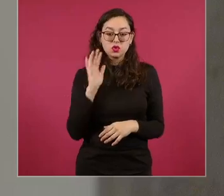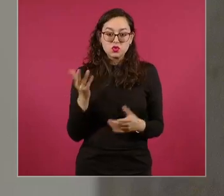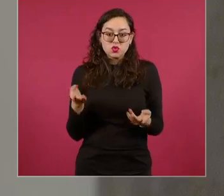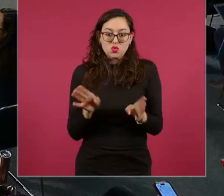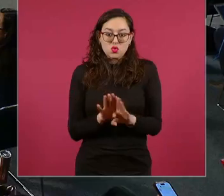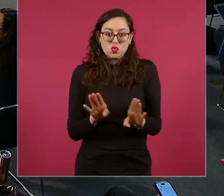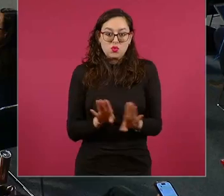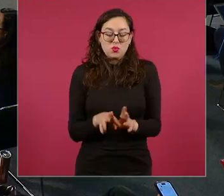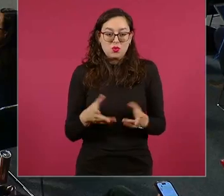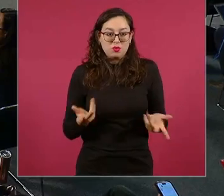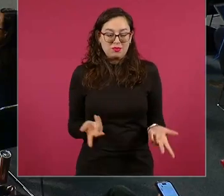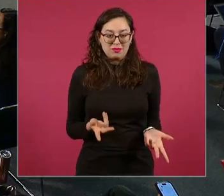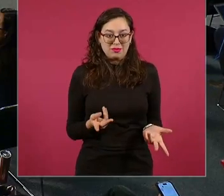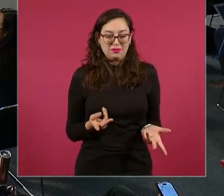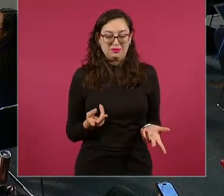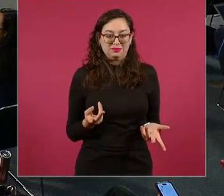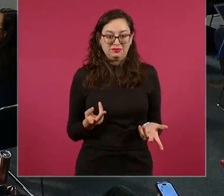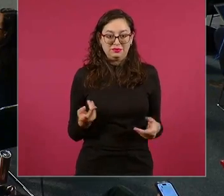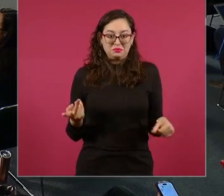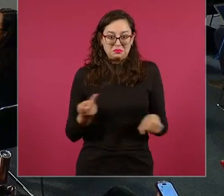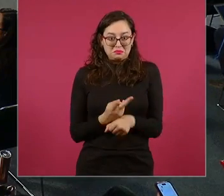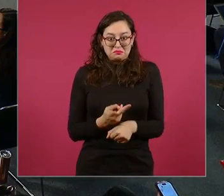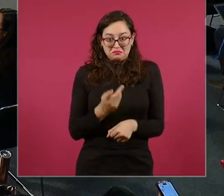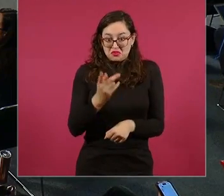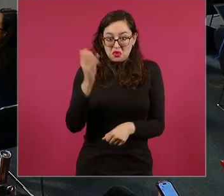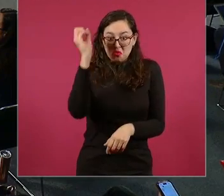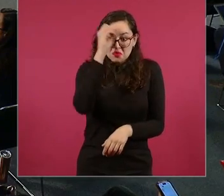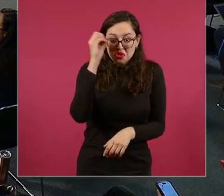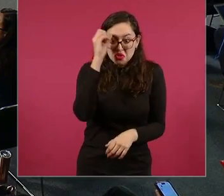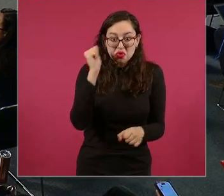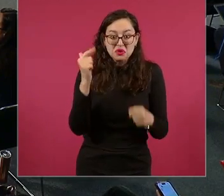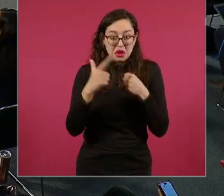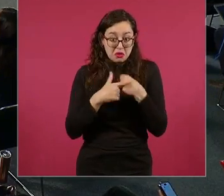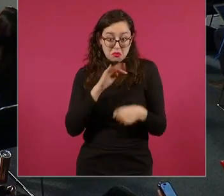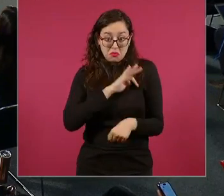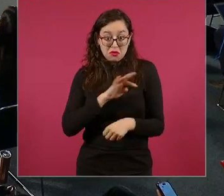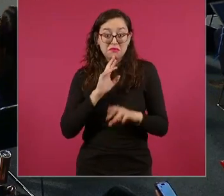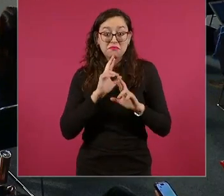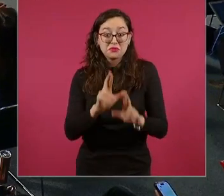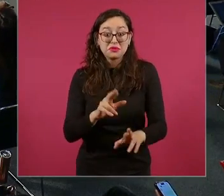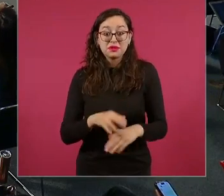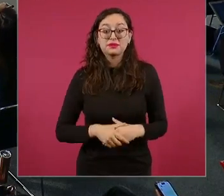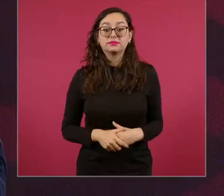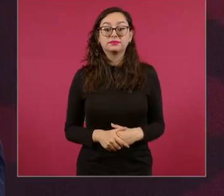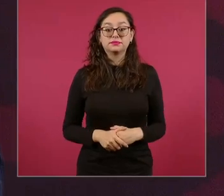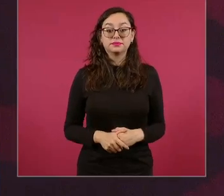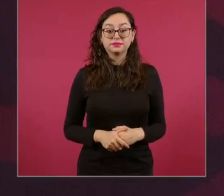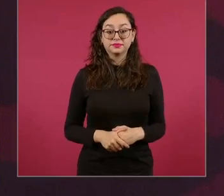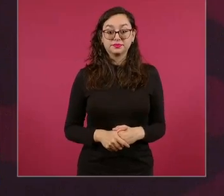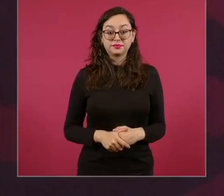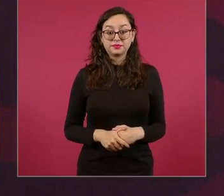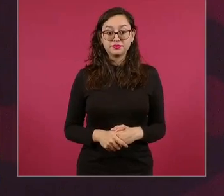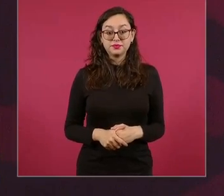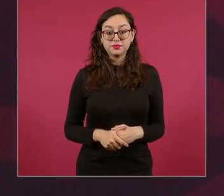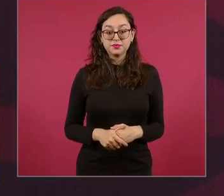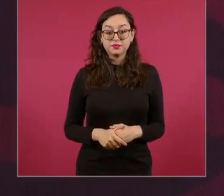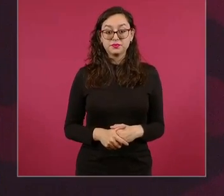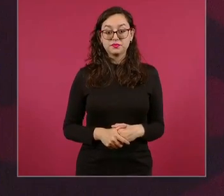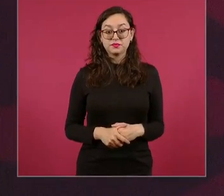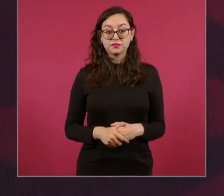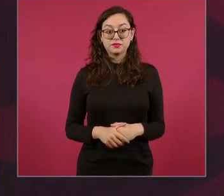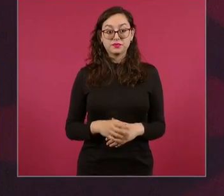esta reforma sí se les ha dado. Presidente, por favor, si me puede responder estas preguntas. Yo pienso que